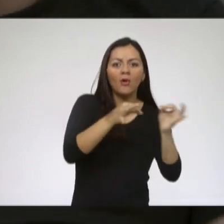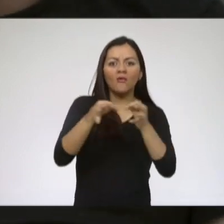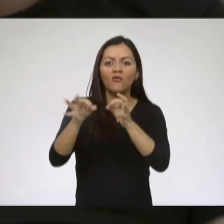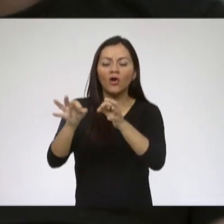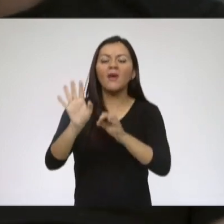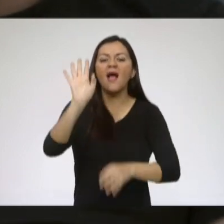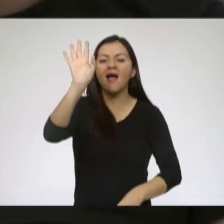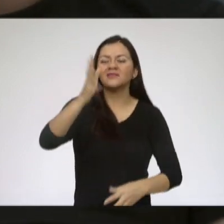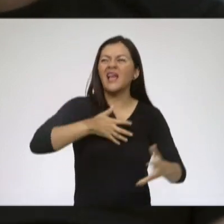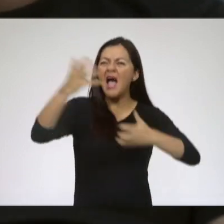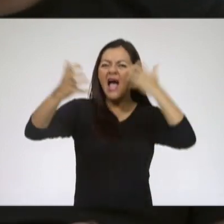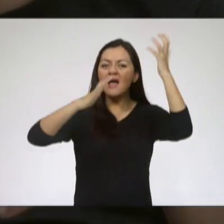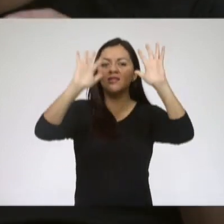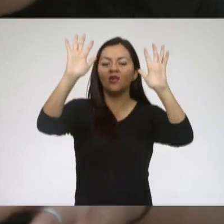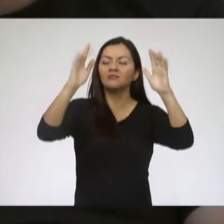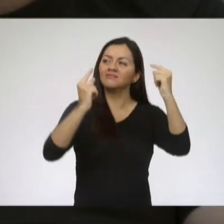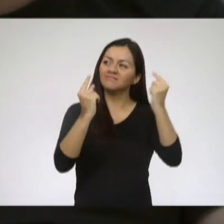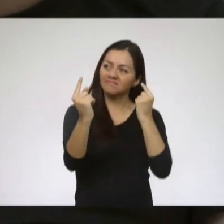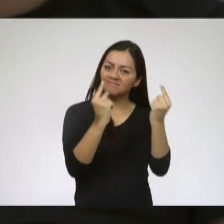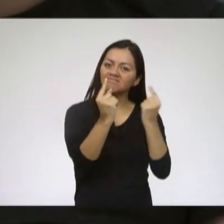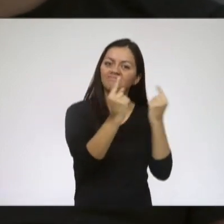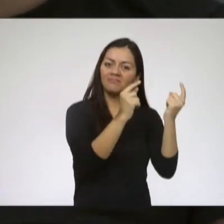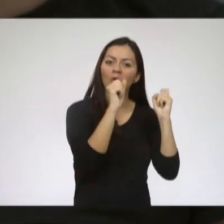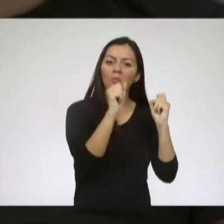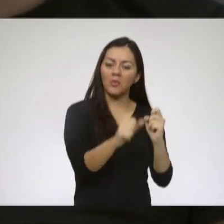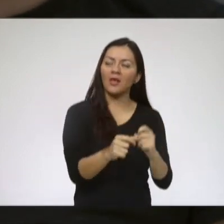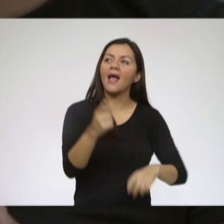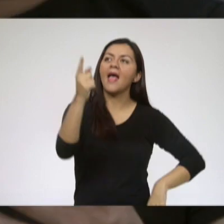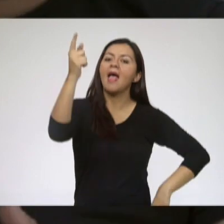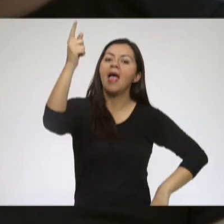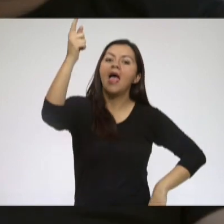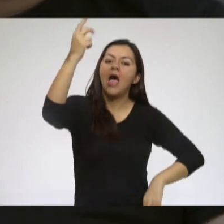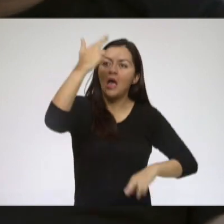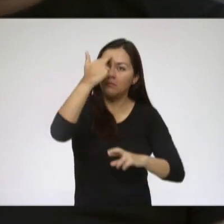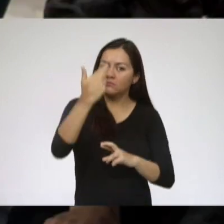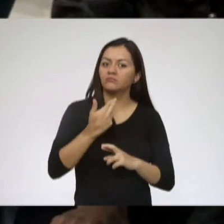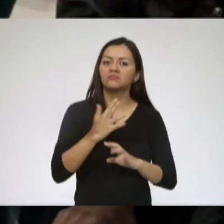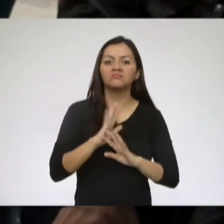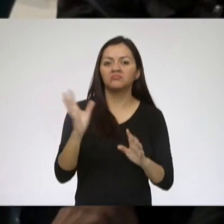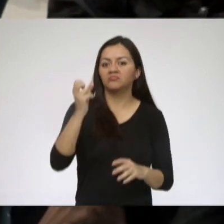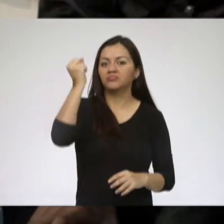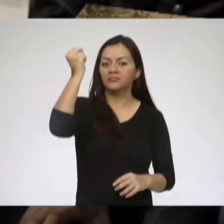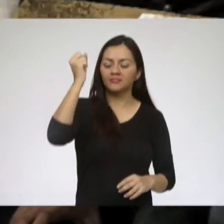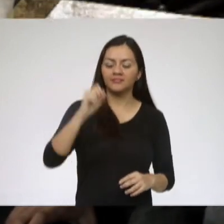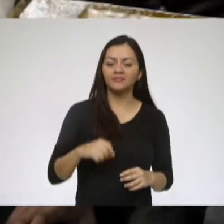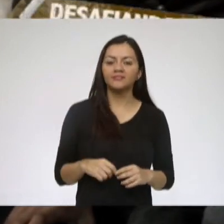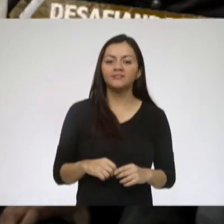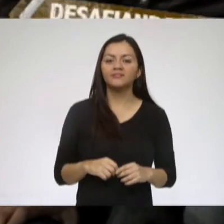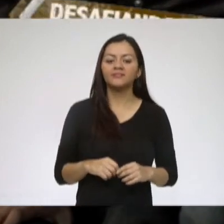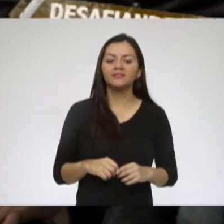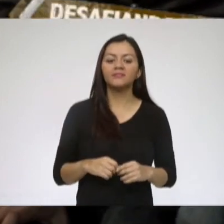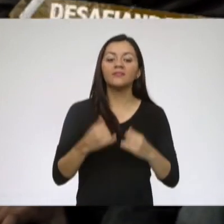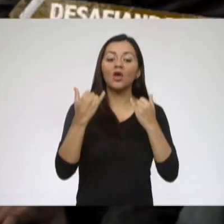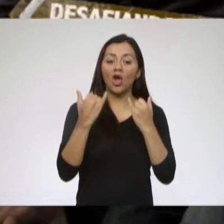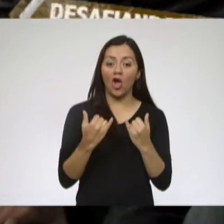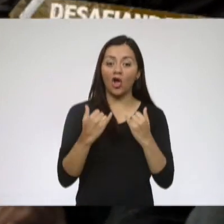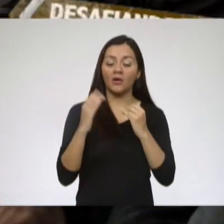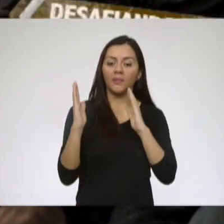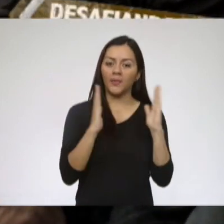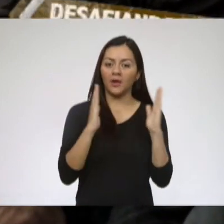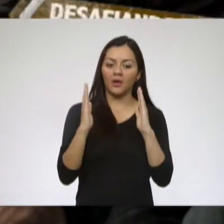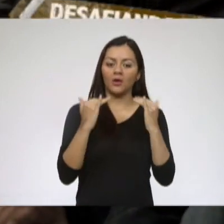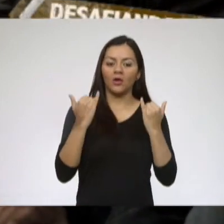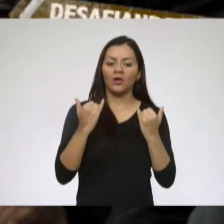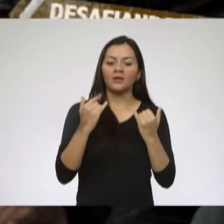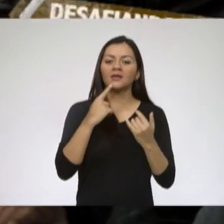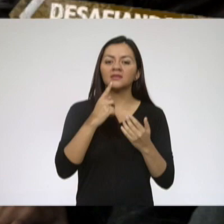eres lo suficientemente capaz o más capaz que ellos para que se den cuenta de lo que hacen. Estamos en una época en donde quieren